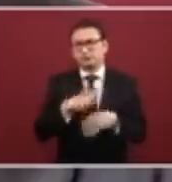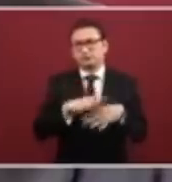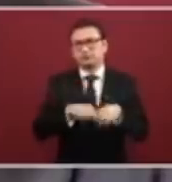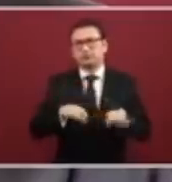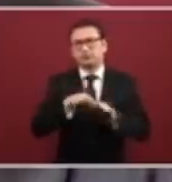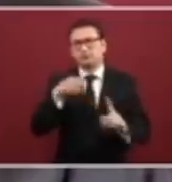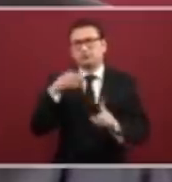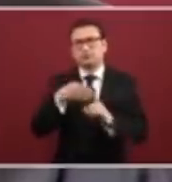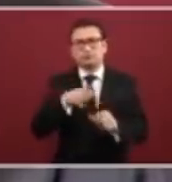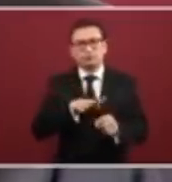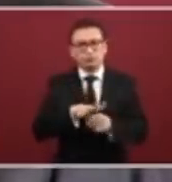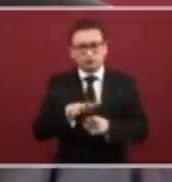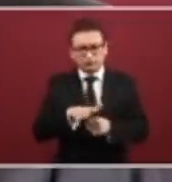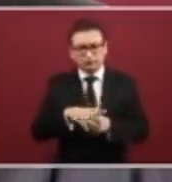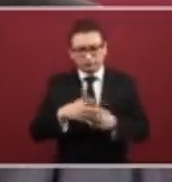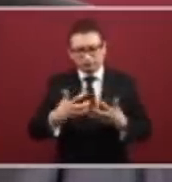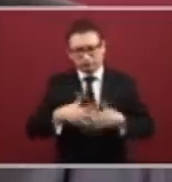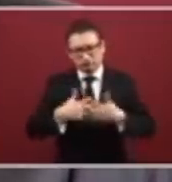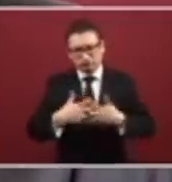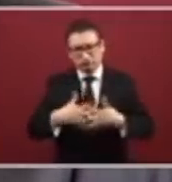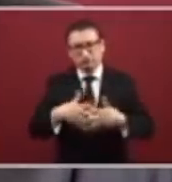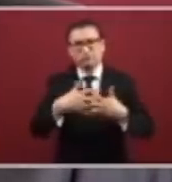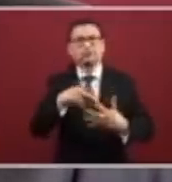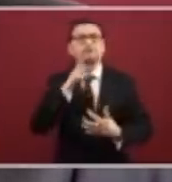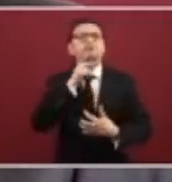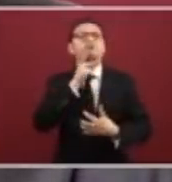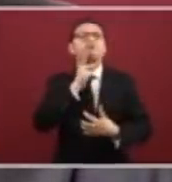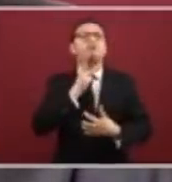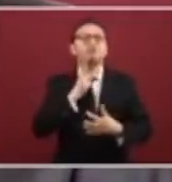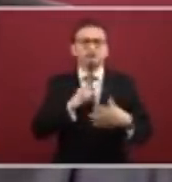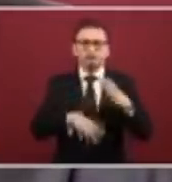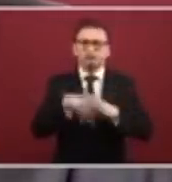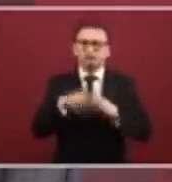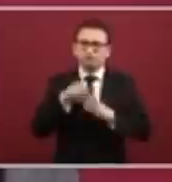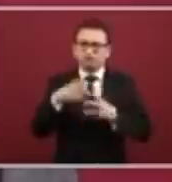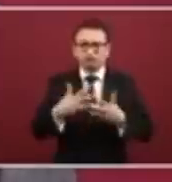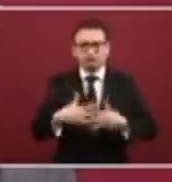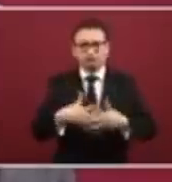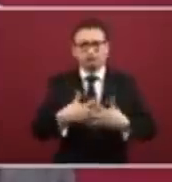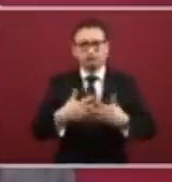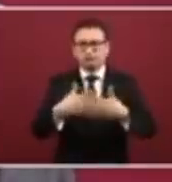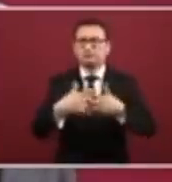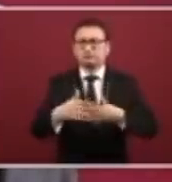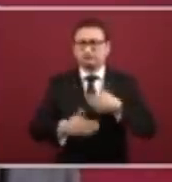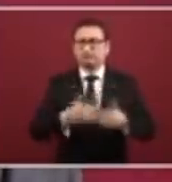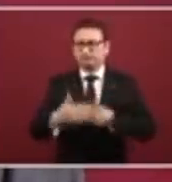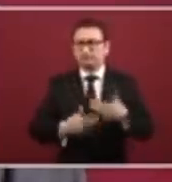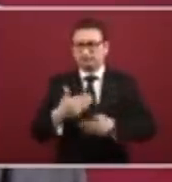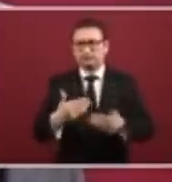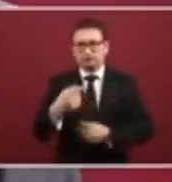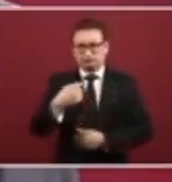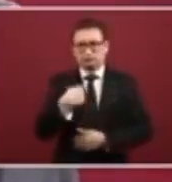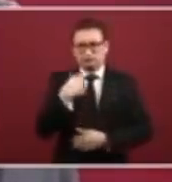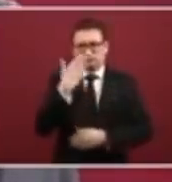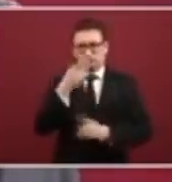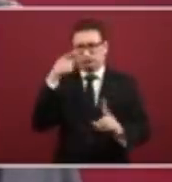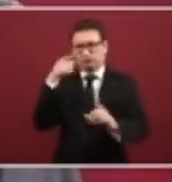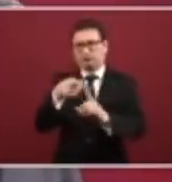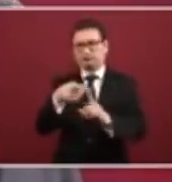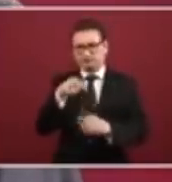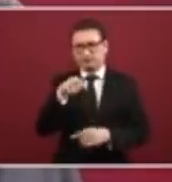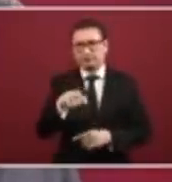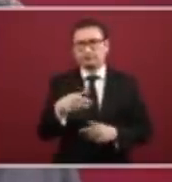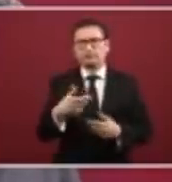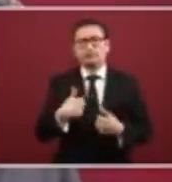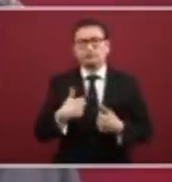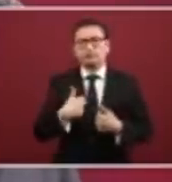aumentar la producción petrolera, ya lo estamos logrando, y yo voy a ir